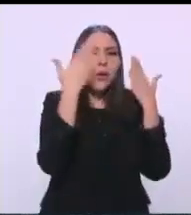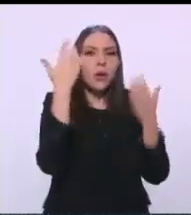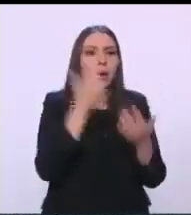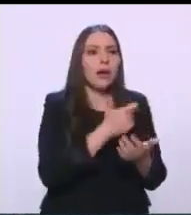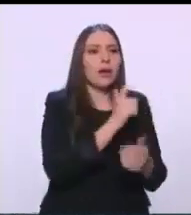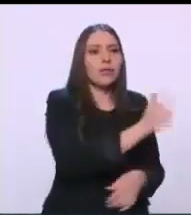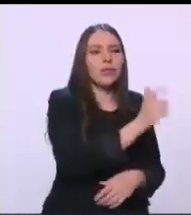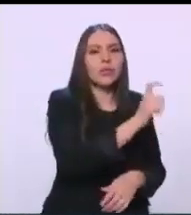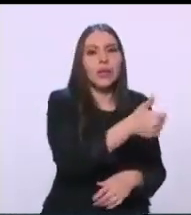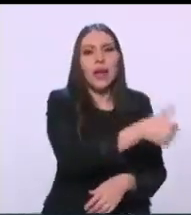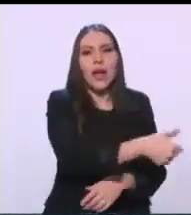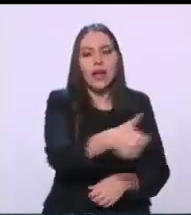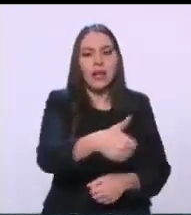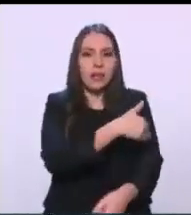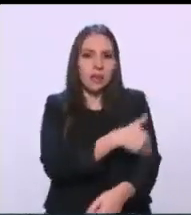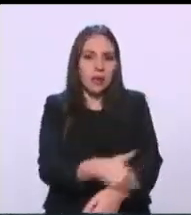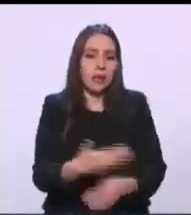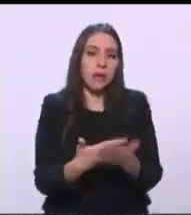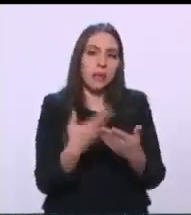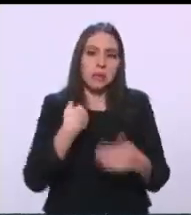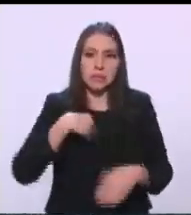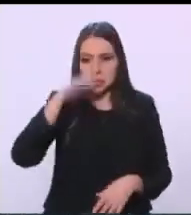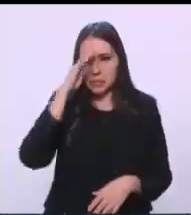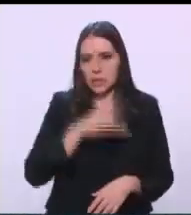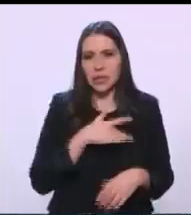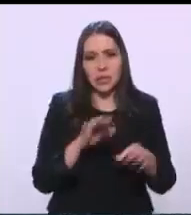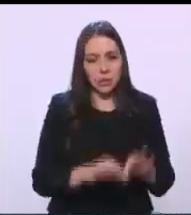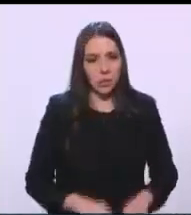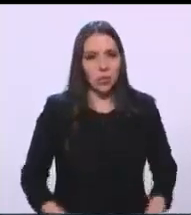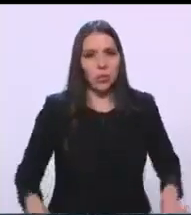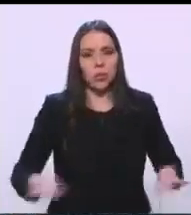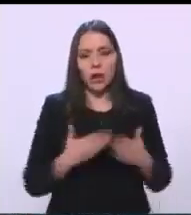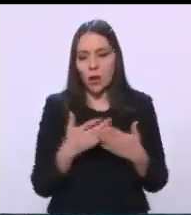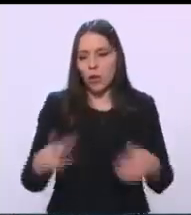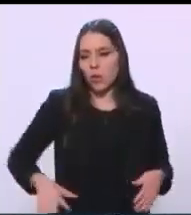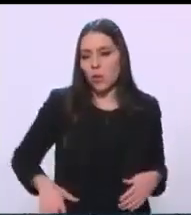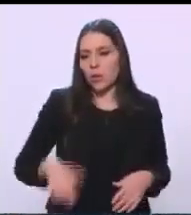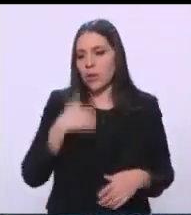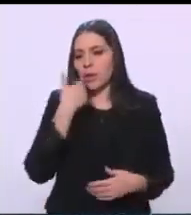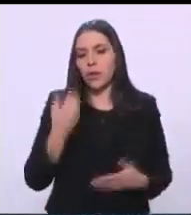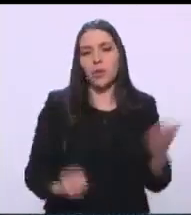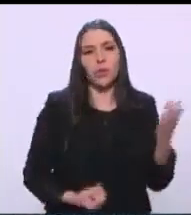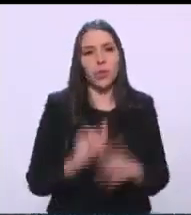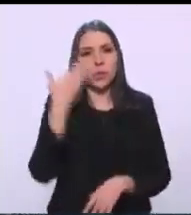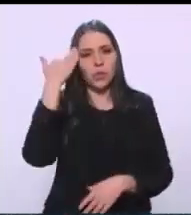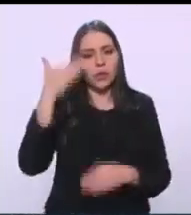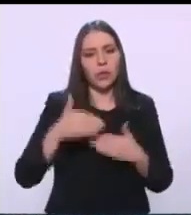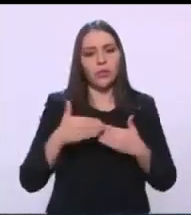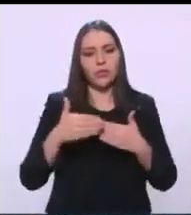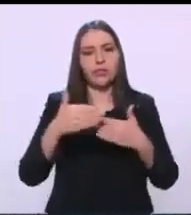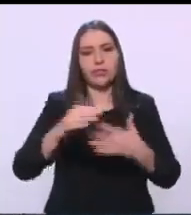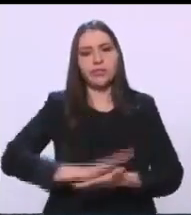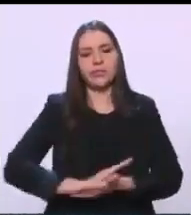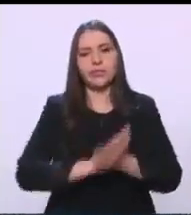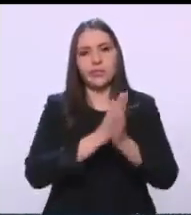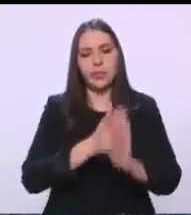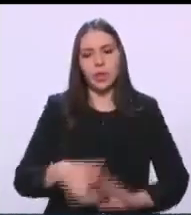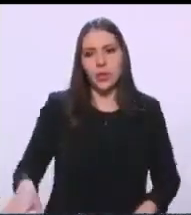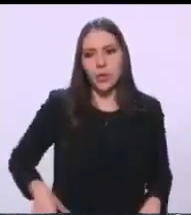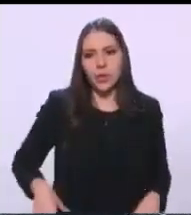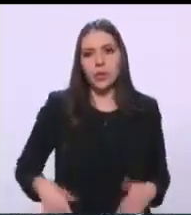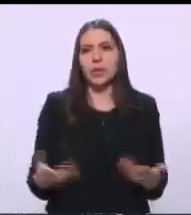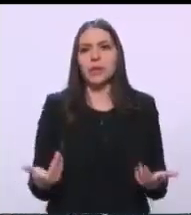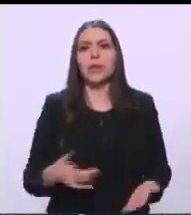de lo que quiere el presidente hacer con la Cuarta Transformación. Es una nueva relación entre el Estado, empresarios, Estado, sociedad civil,